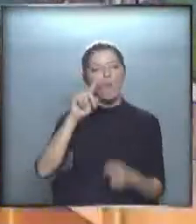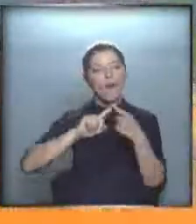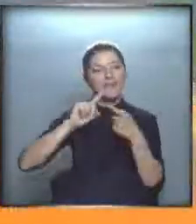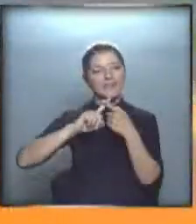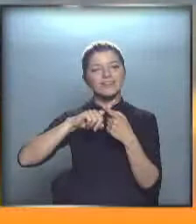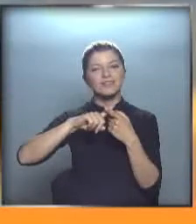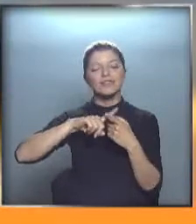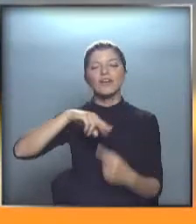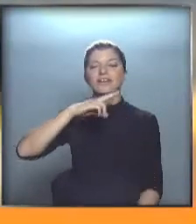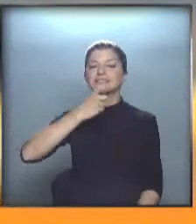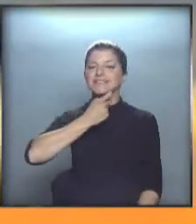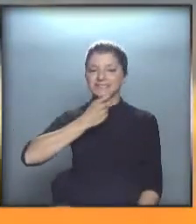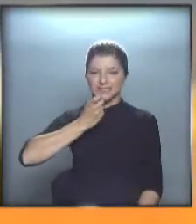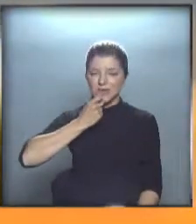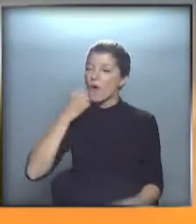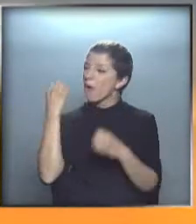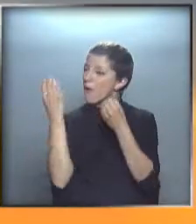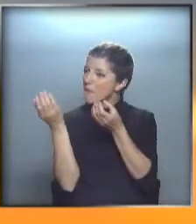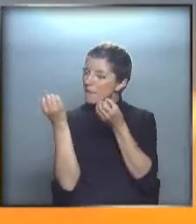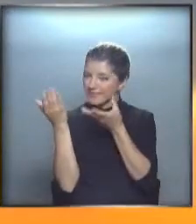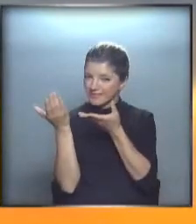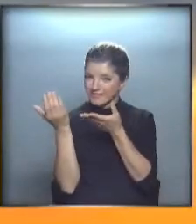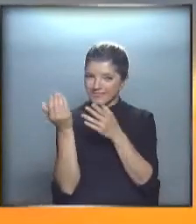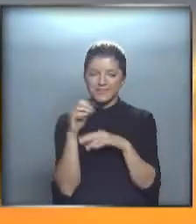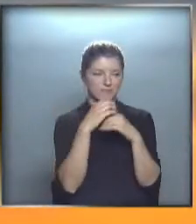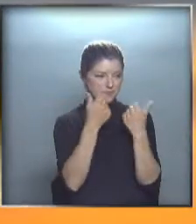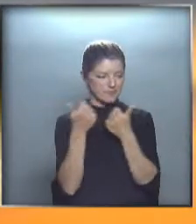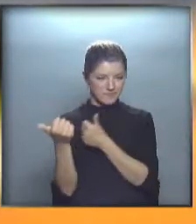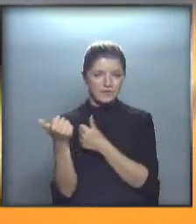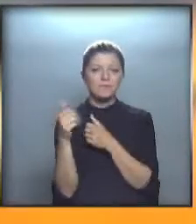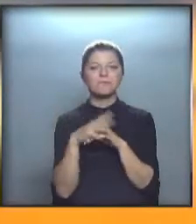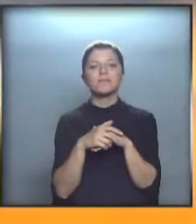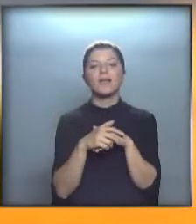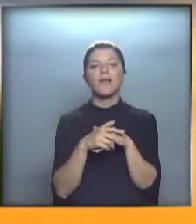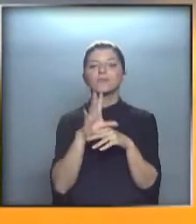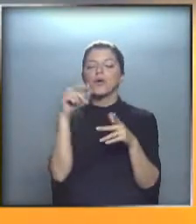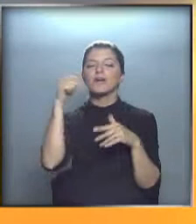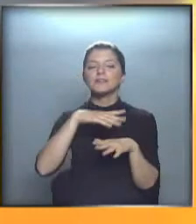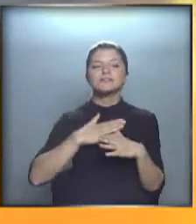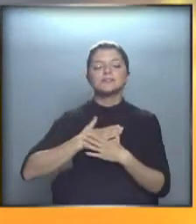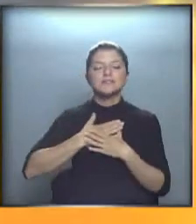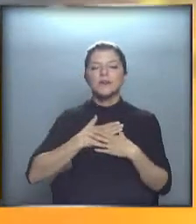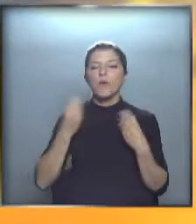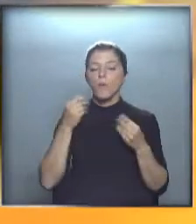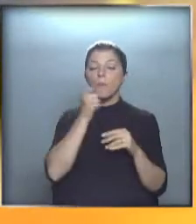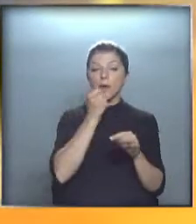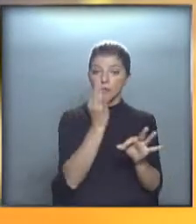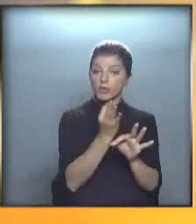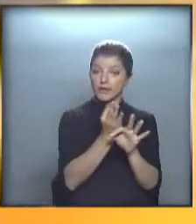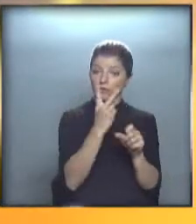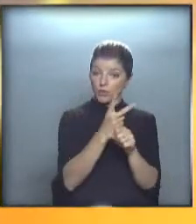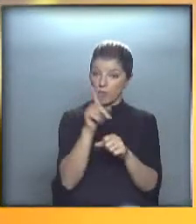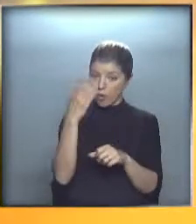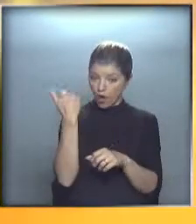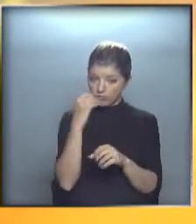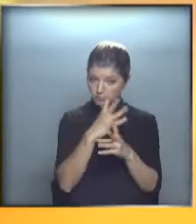estás? Muy bien. Bueno, Sofía, contame a ver cómo te sentís con esto, ¿no? De terminar el secundario. No sé si ya lo